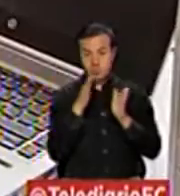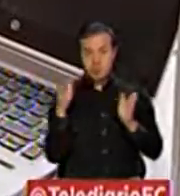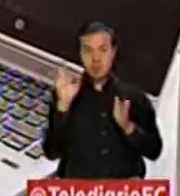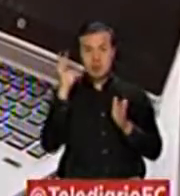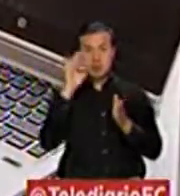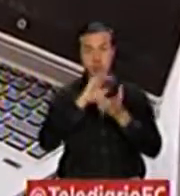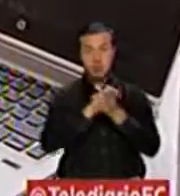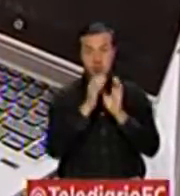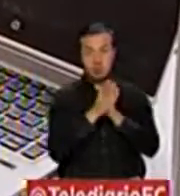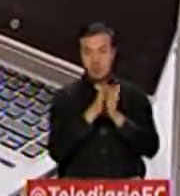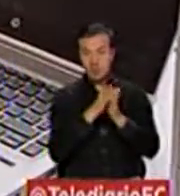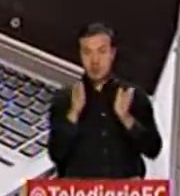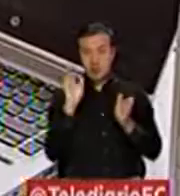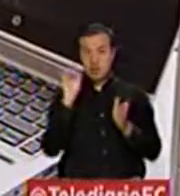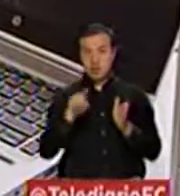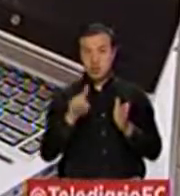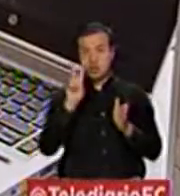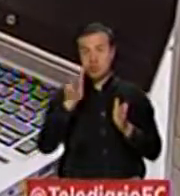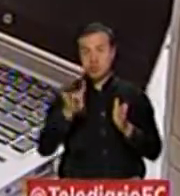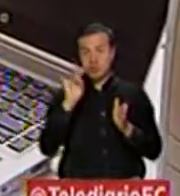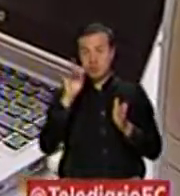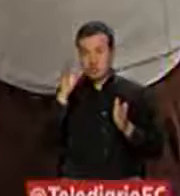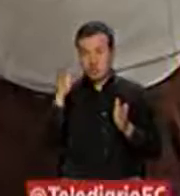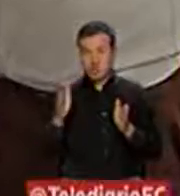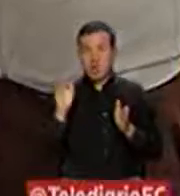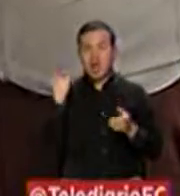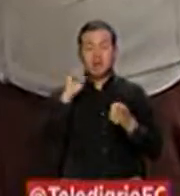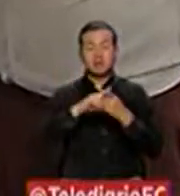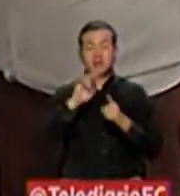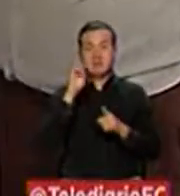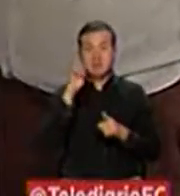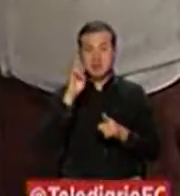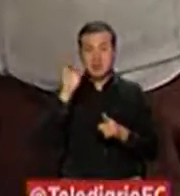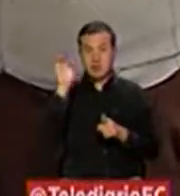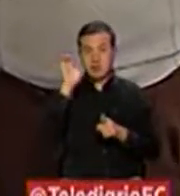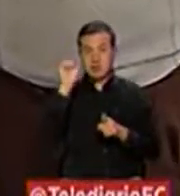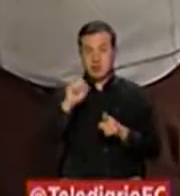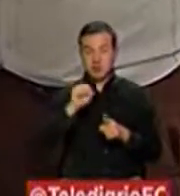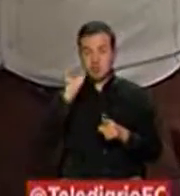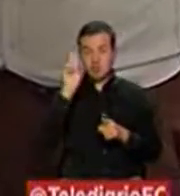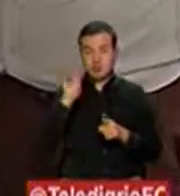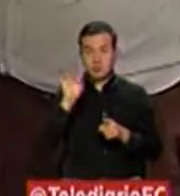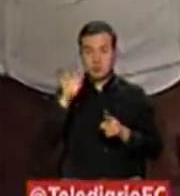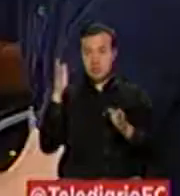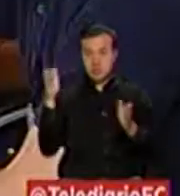19 de noviembre del 2018 hasta el 17 de enero del 2019 y